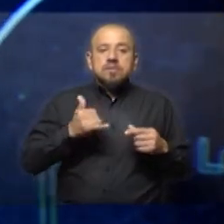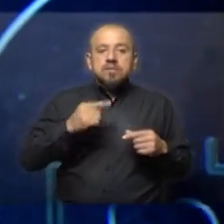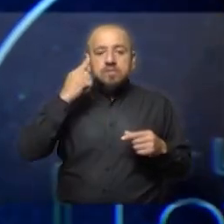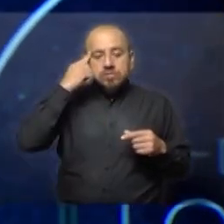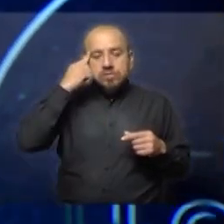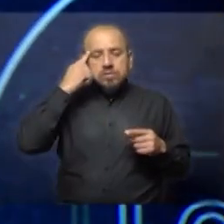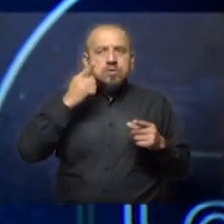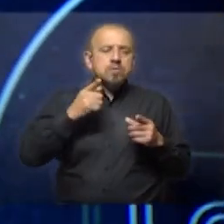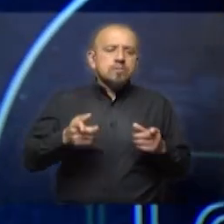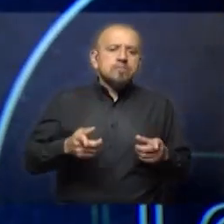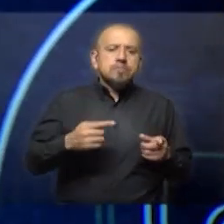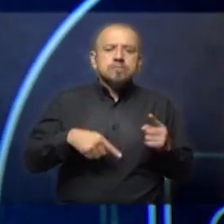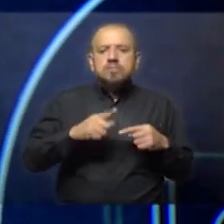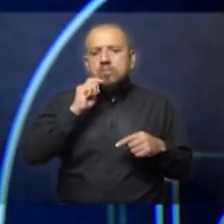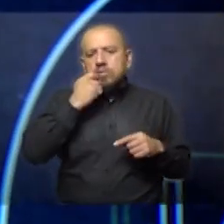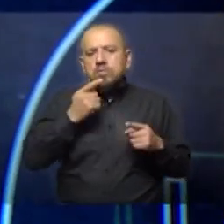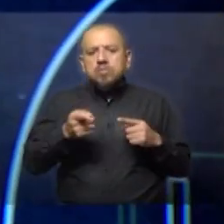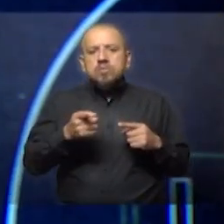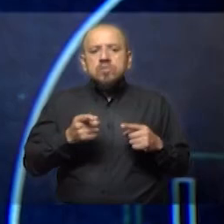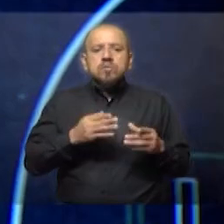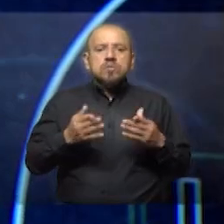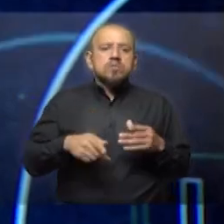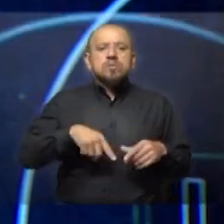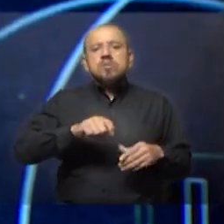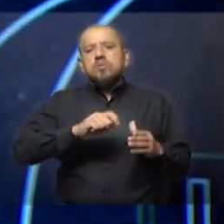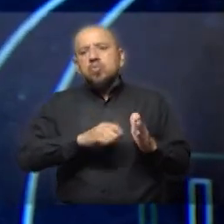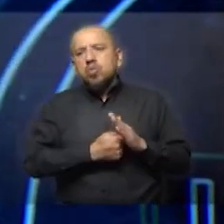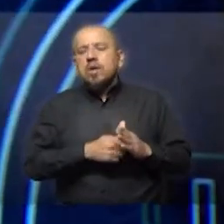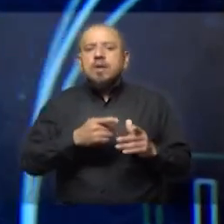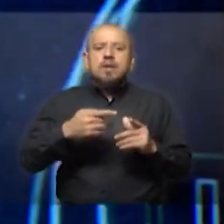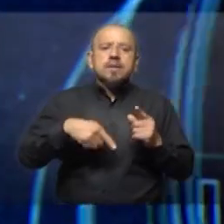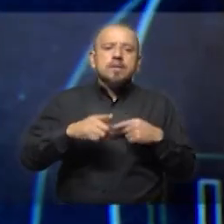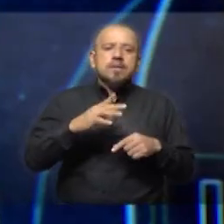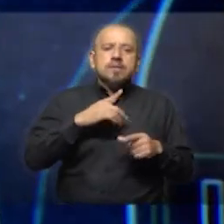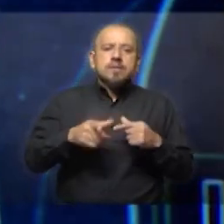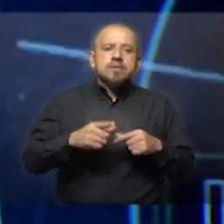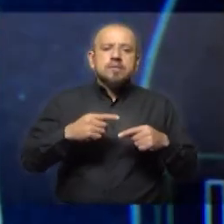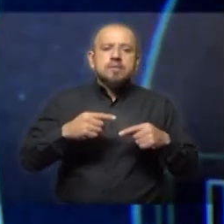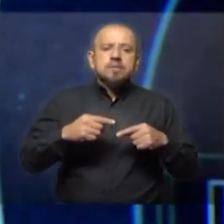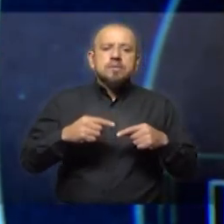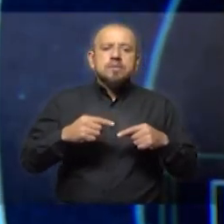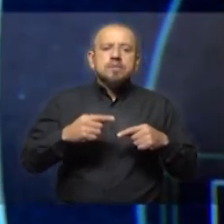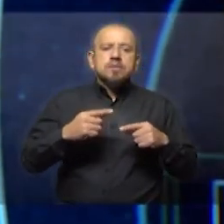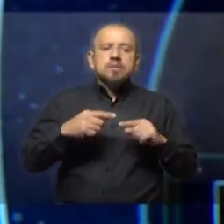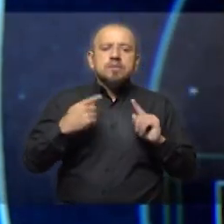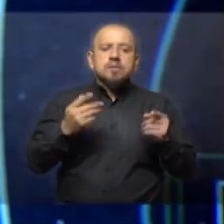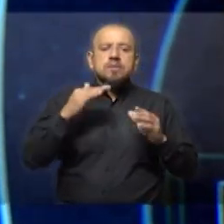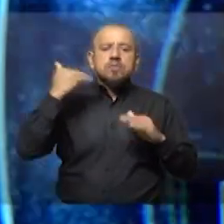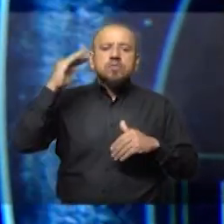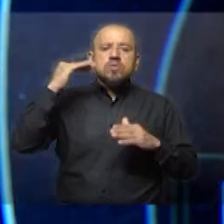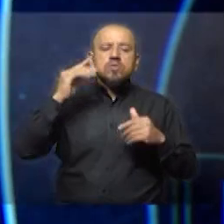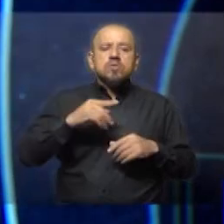dramático les gusta la excesiva regulación tienen tiene una afinidad por el por las autoridades